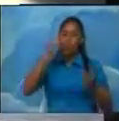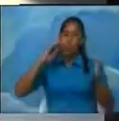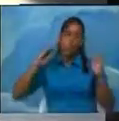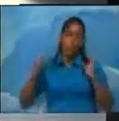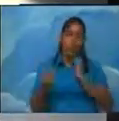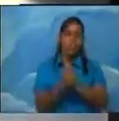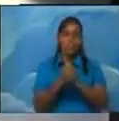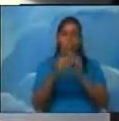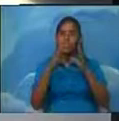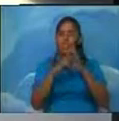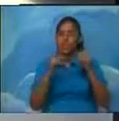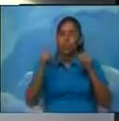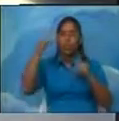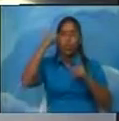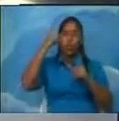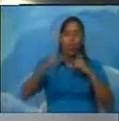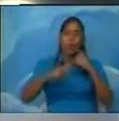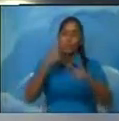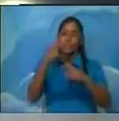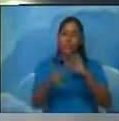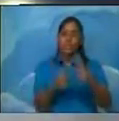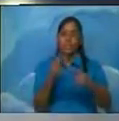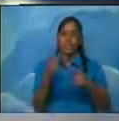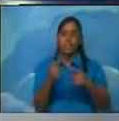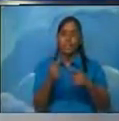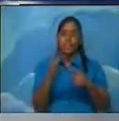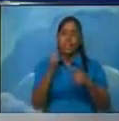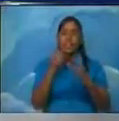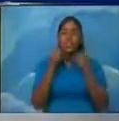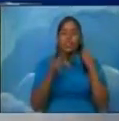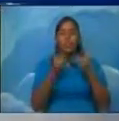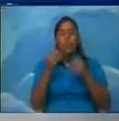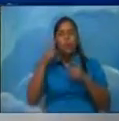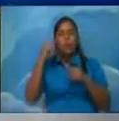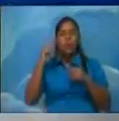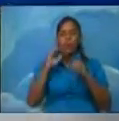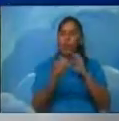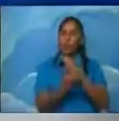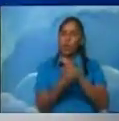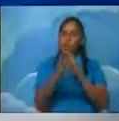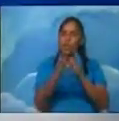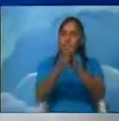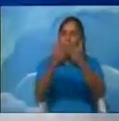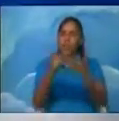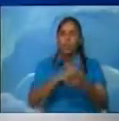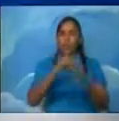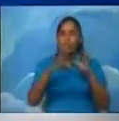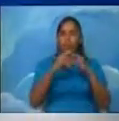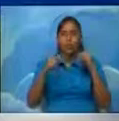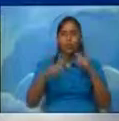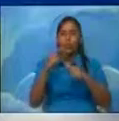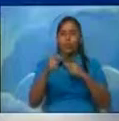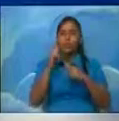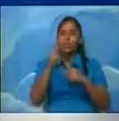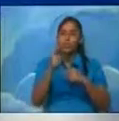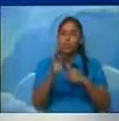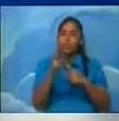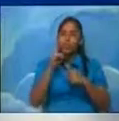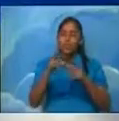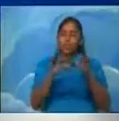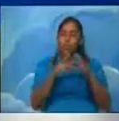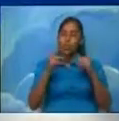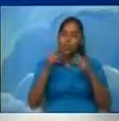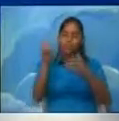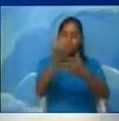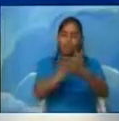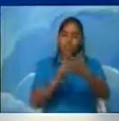hablarla todos los días. ¿Y cómo hago para guardarla todos los días? Usted debe todos los días